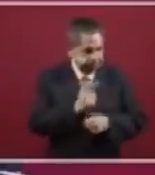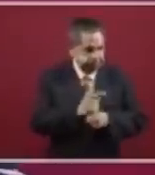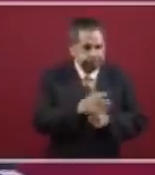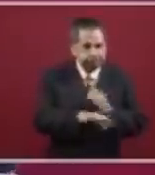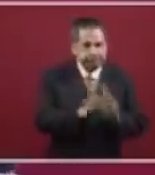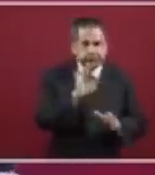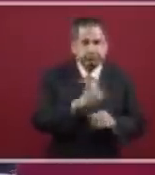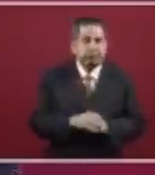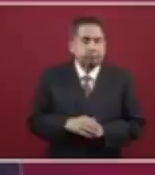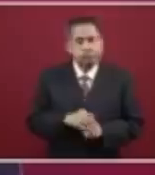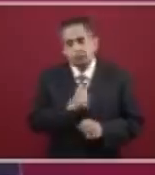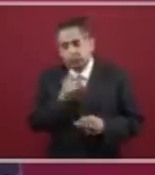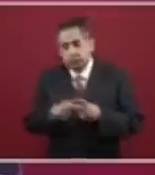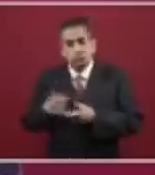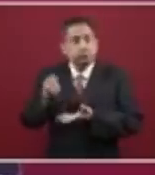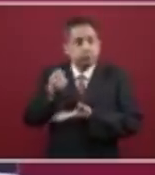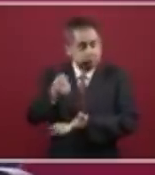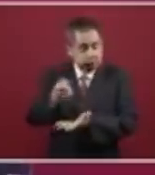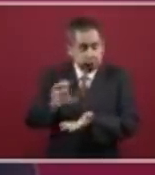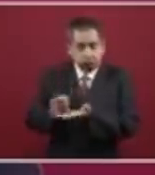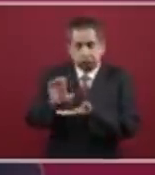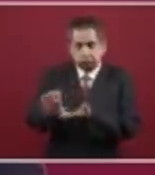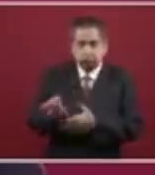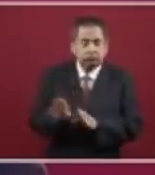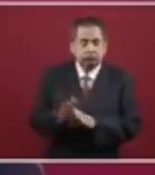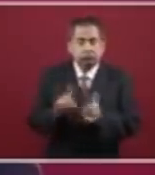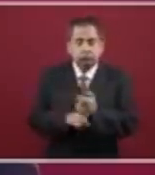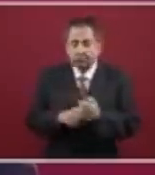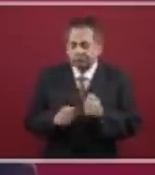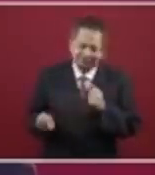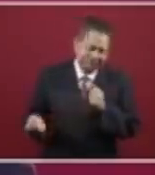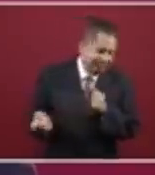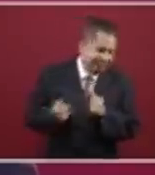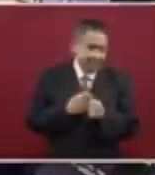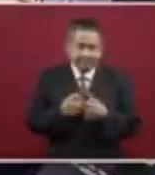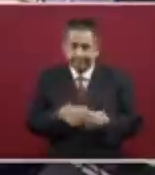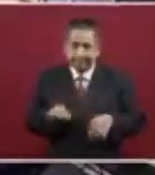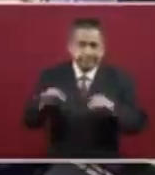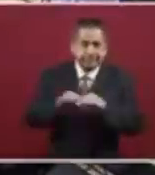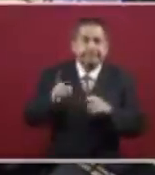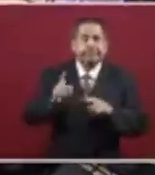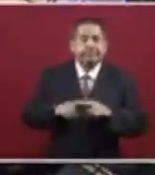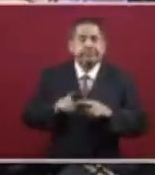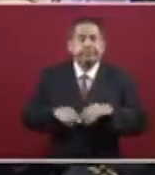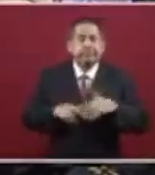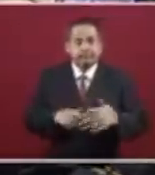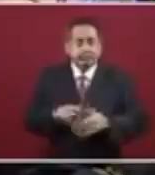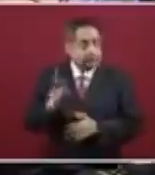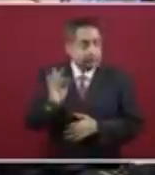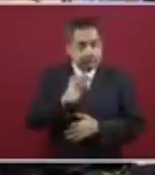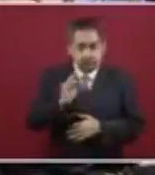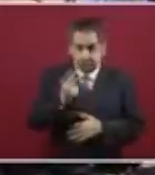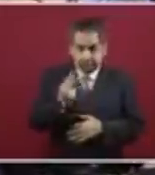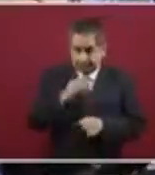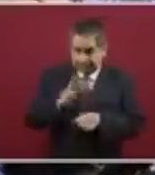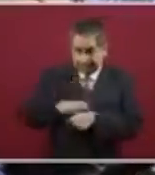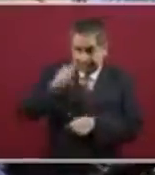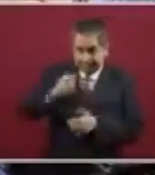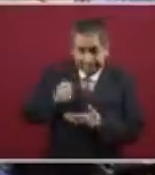Tenemos un presupuesto para eso, pero como es prioridad, si hace falta,